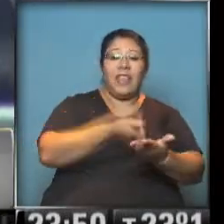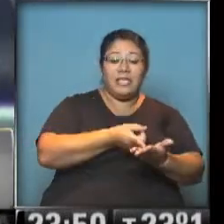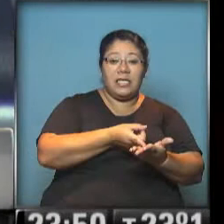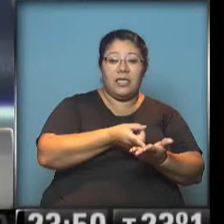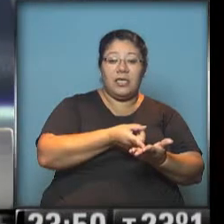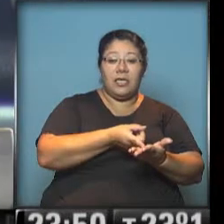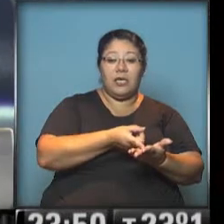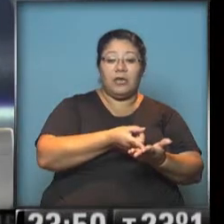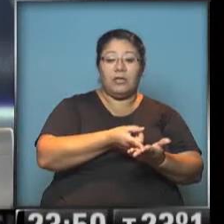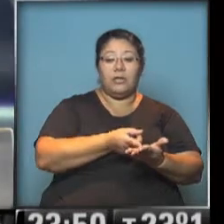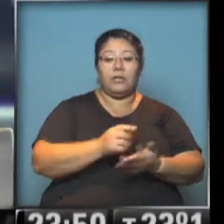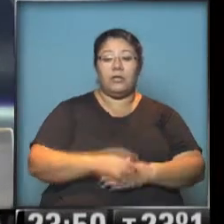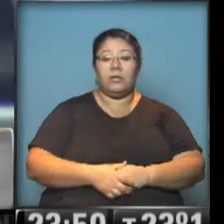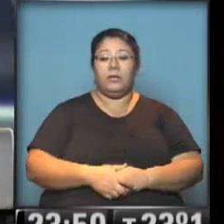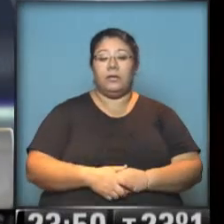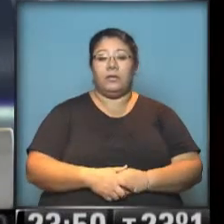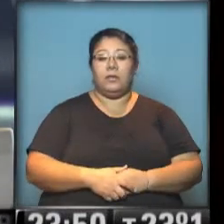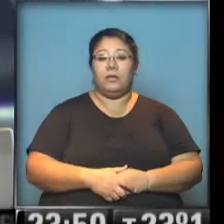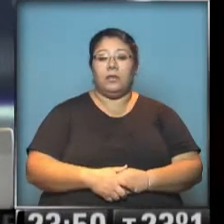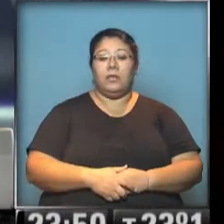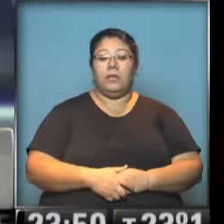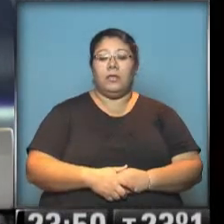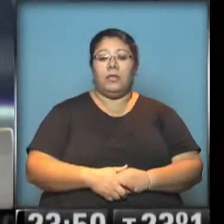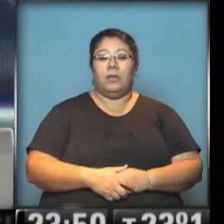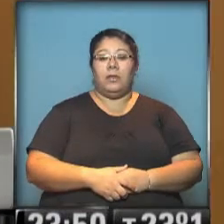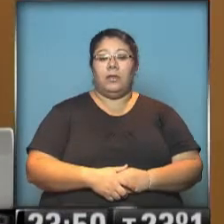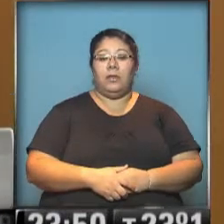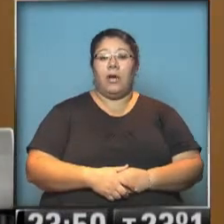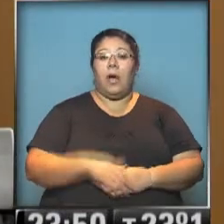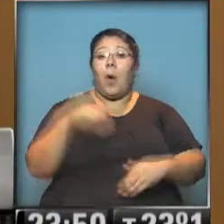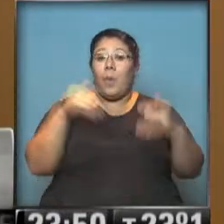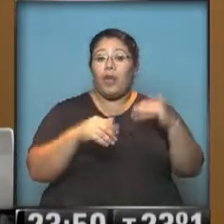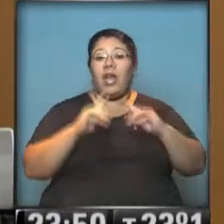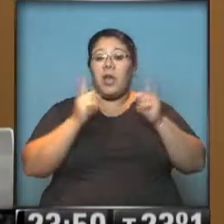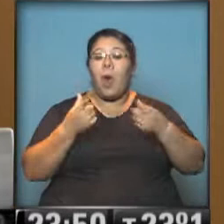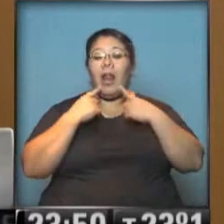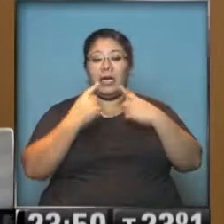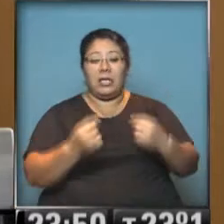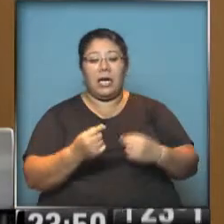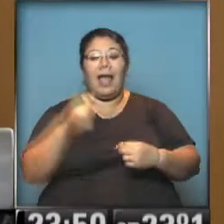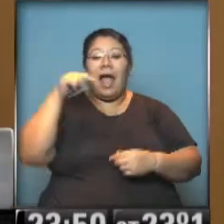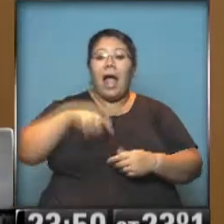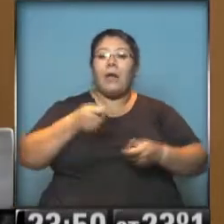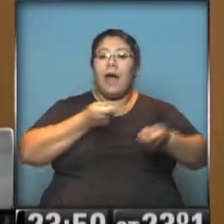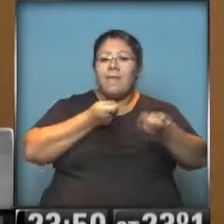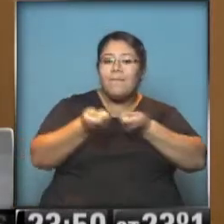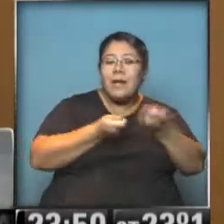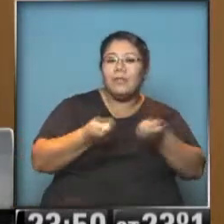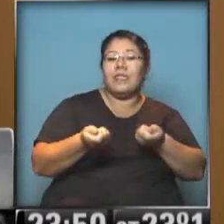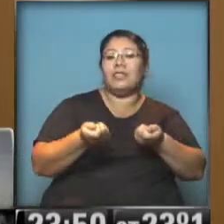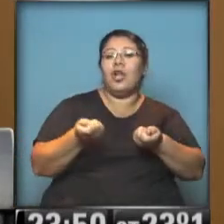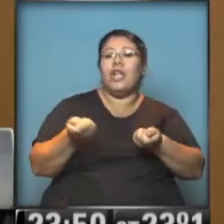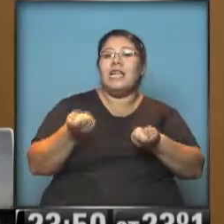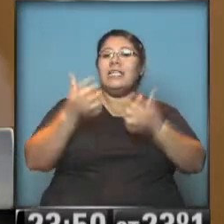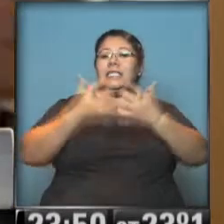en su utilización no estuvo exenta de críticas. Acá lo que hay es una manipulación del sistema electoral en función de